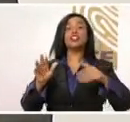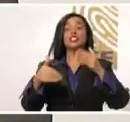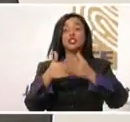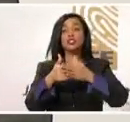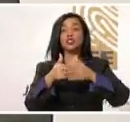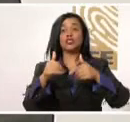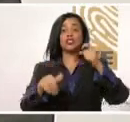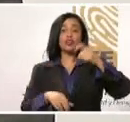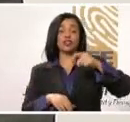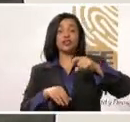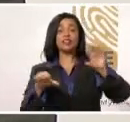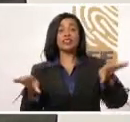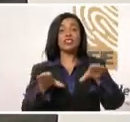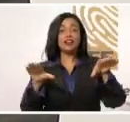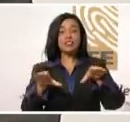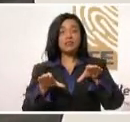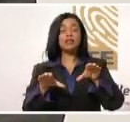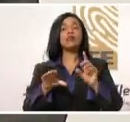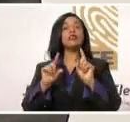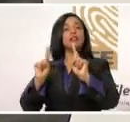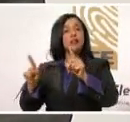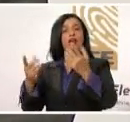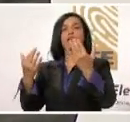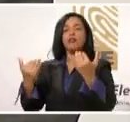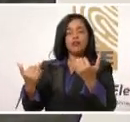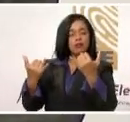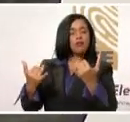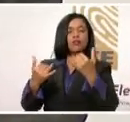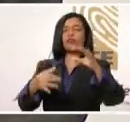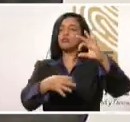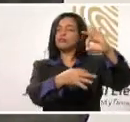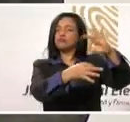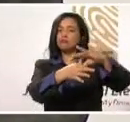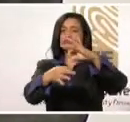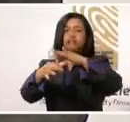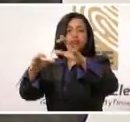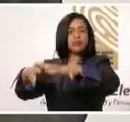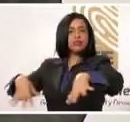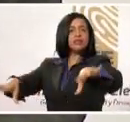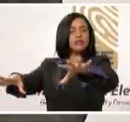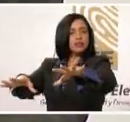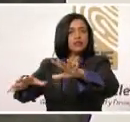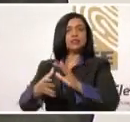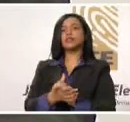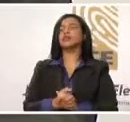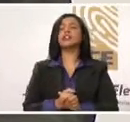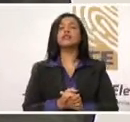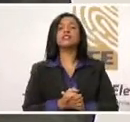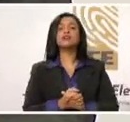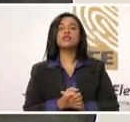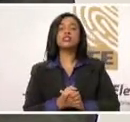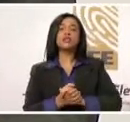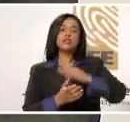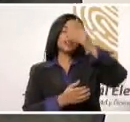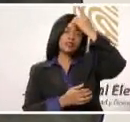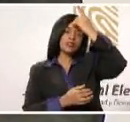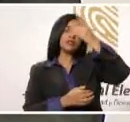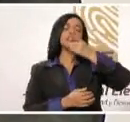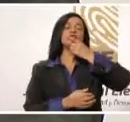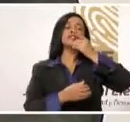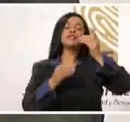correspondiente, ejerzan durante el día de hoy su derecho al voto. Dominicanos